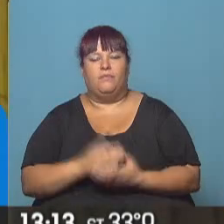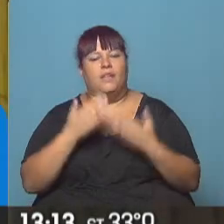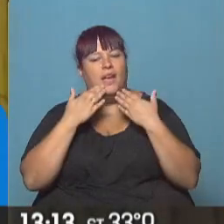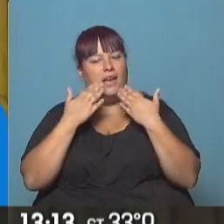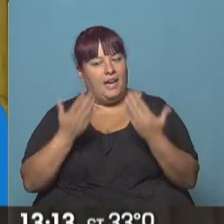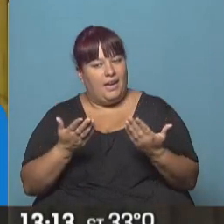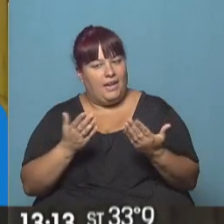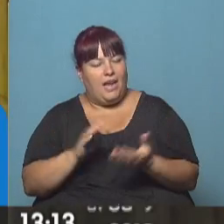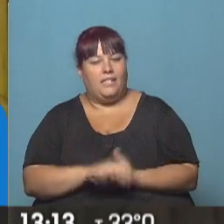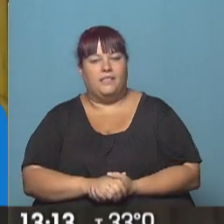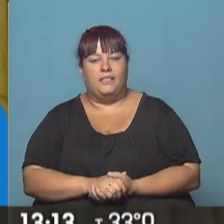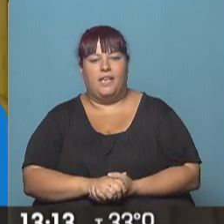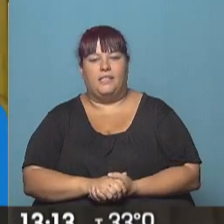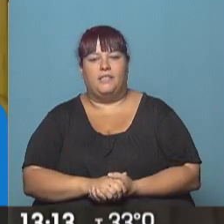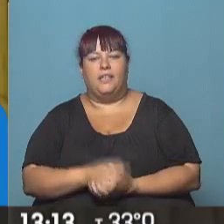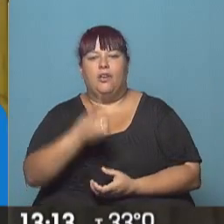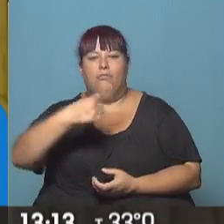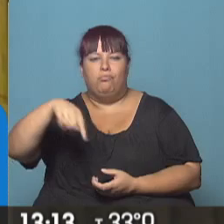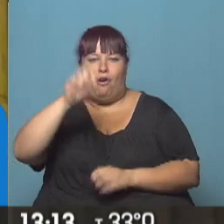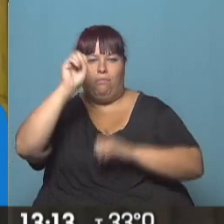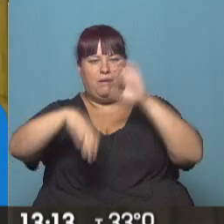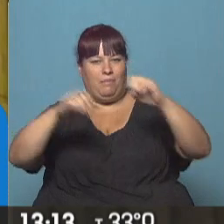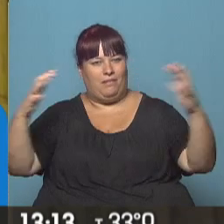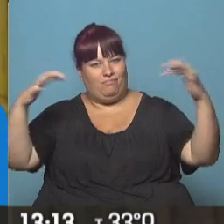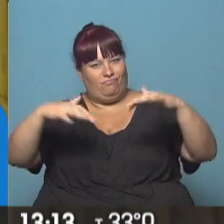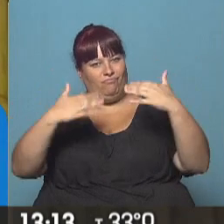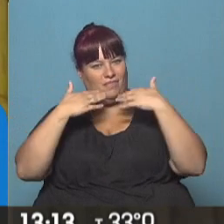Gracias por vuestra presencia